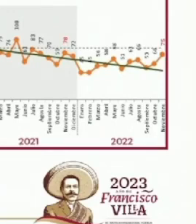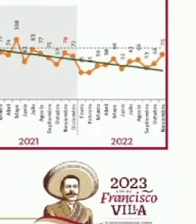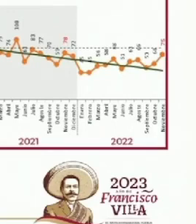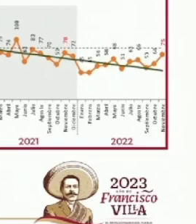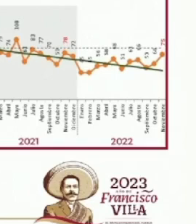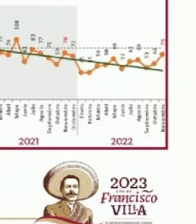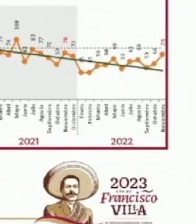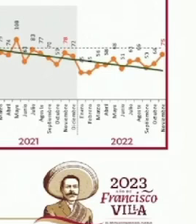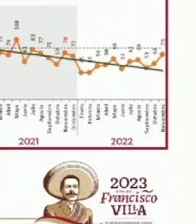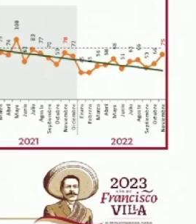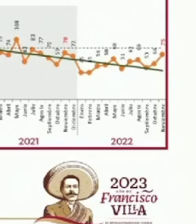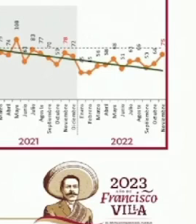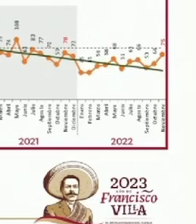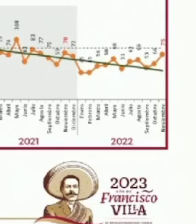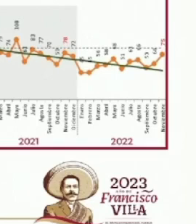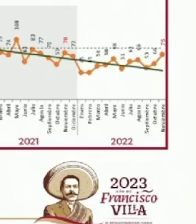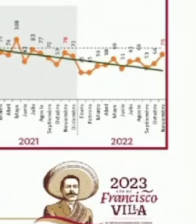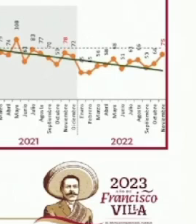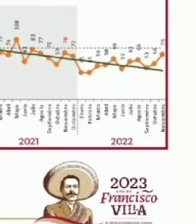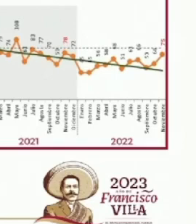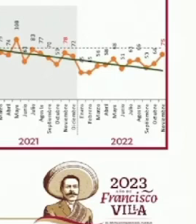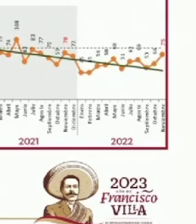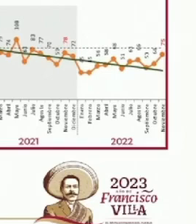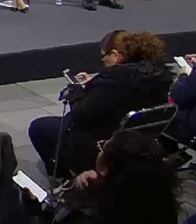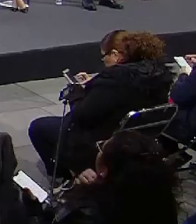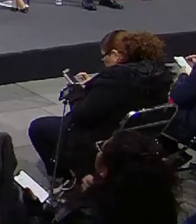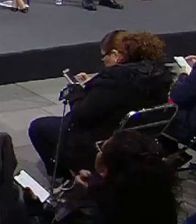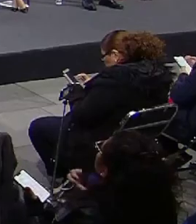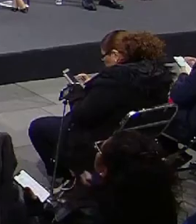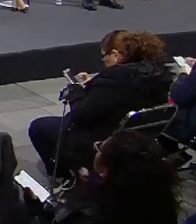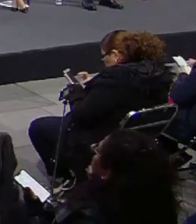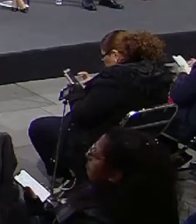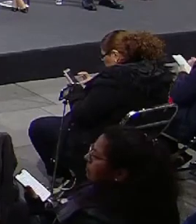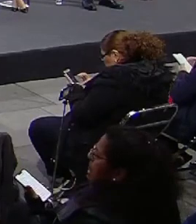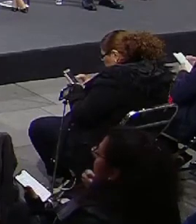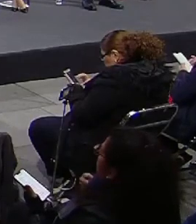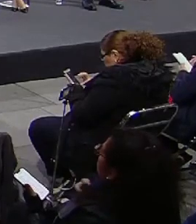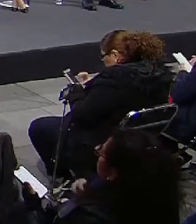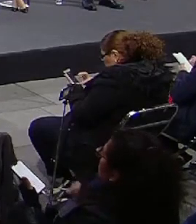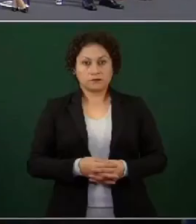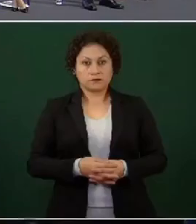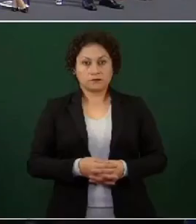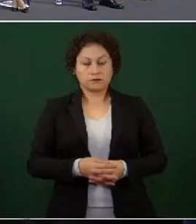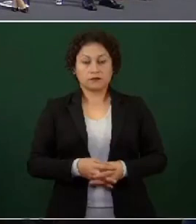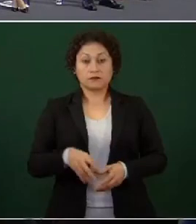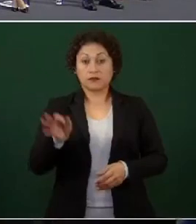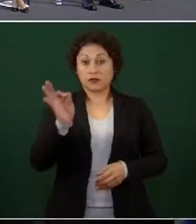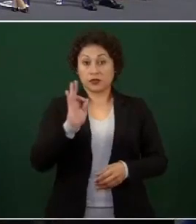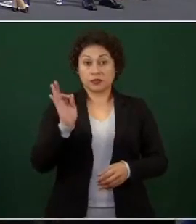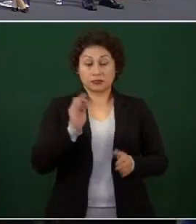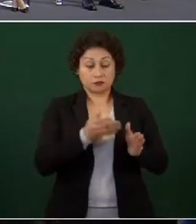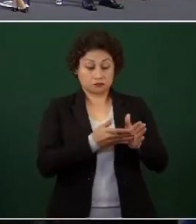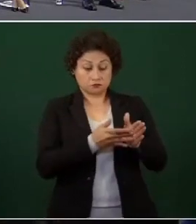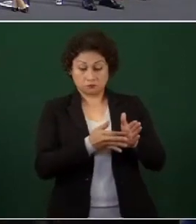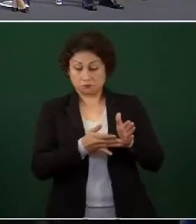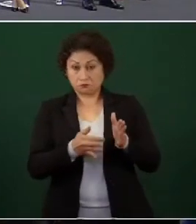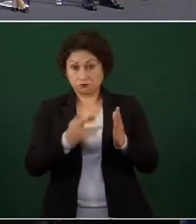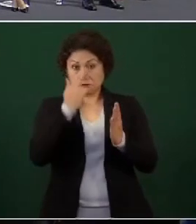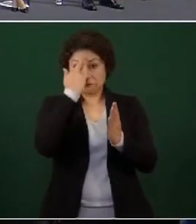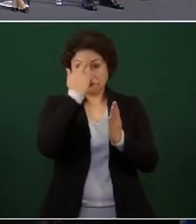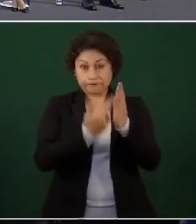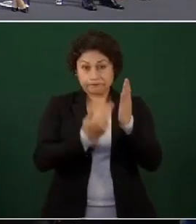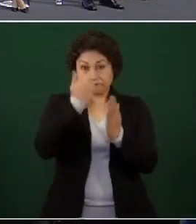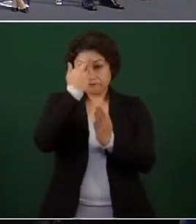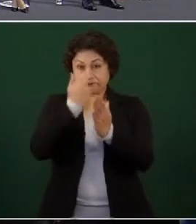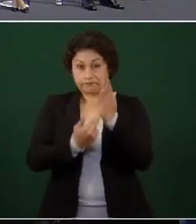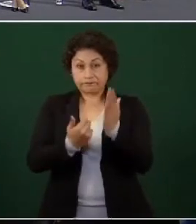buenos resultados. Si reunimos todos los delitos de impacto para realizar una contabilización,